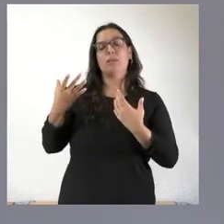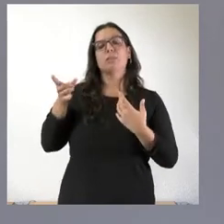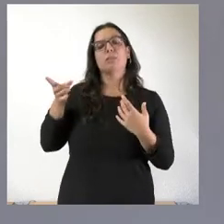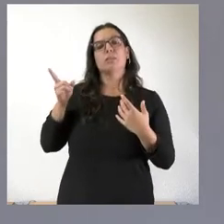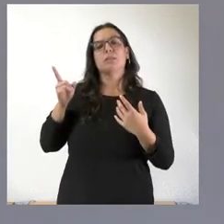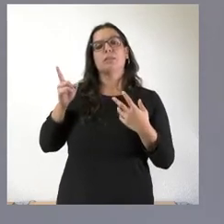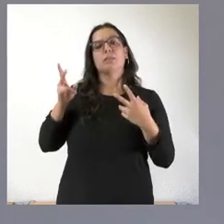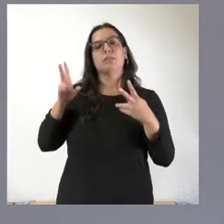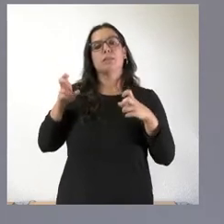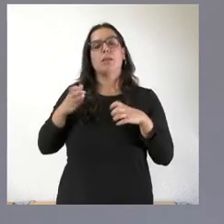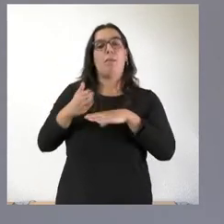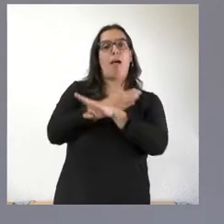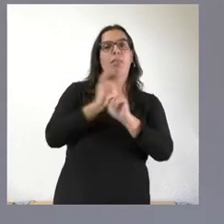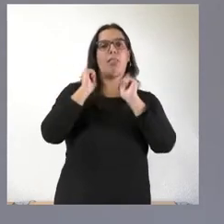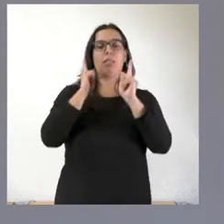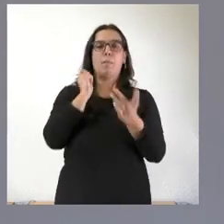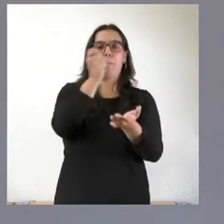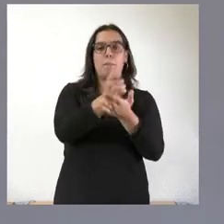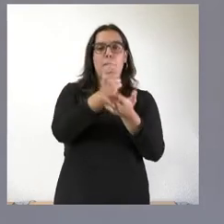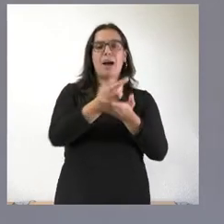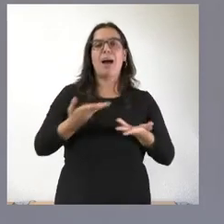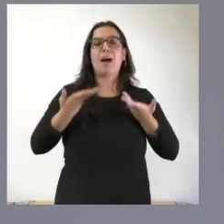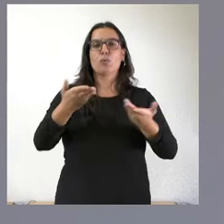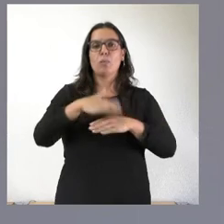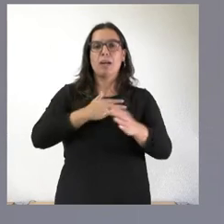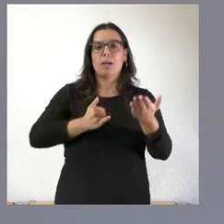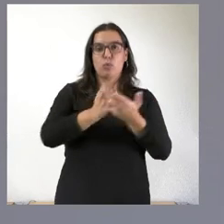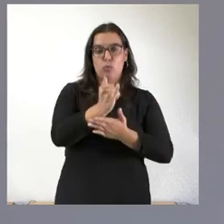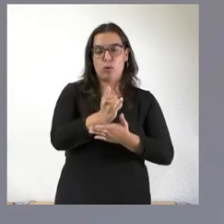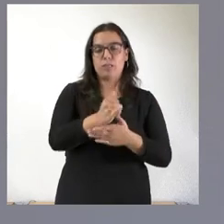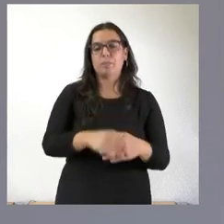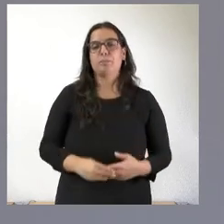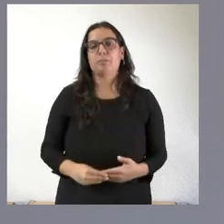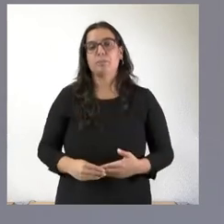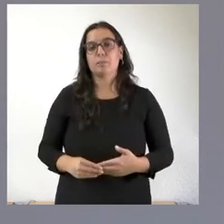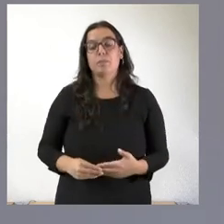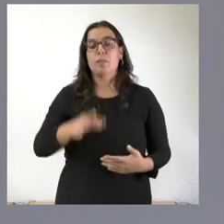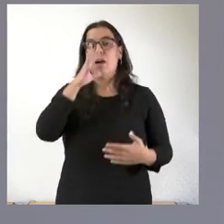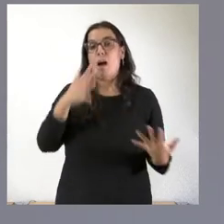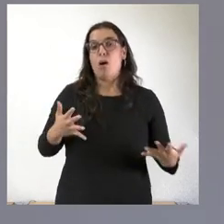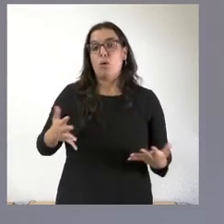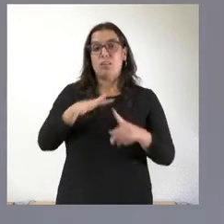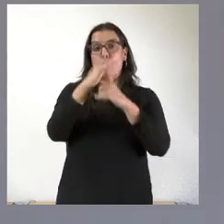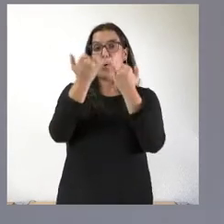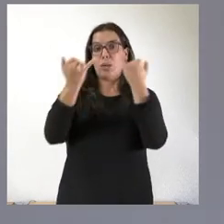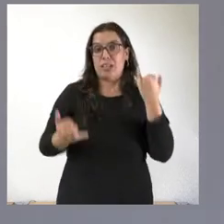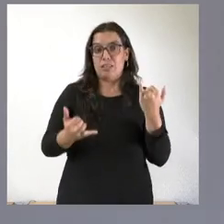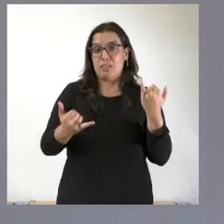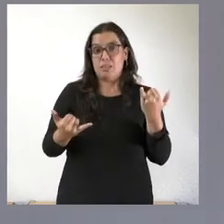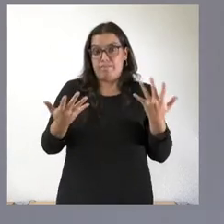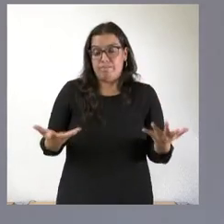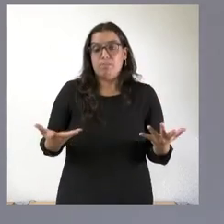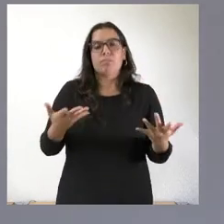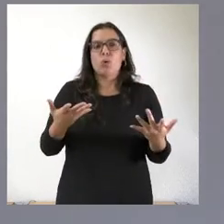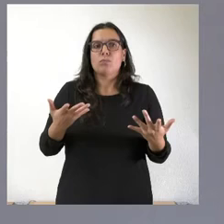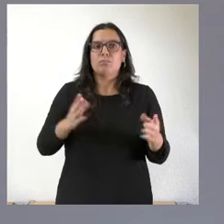el anticipo del pago de determinadas ayudas a agricultores que, en un contexto de crisis como el actual, pues ayudan a